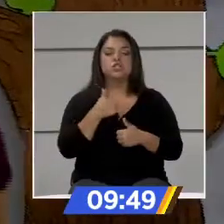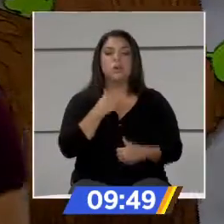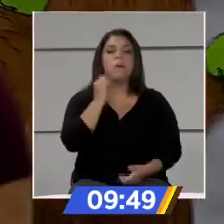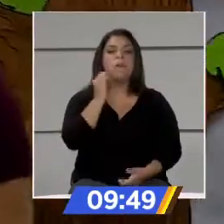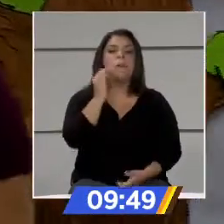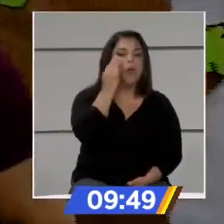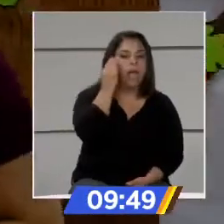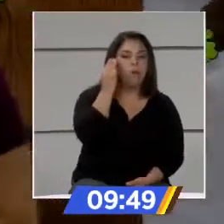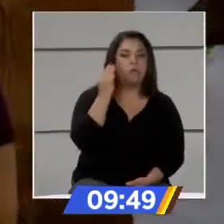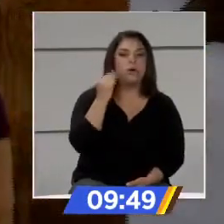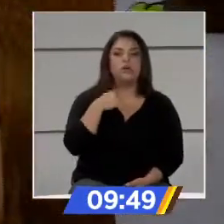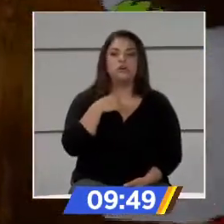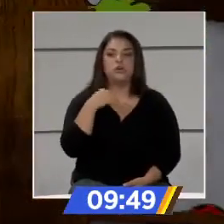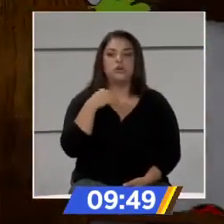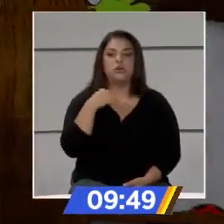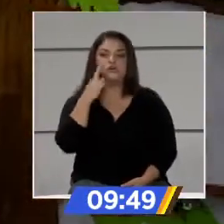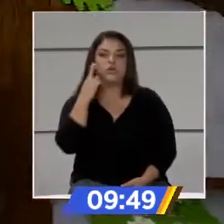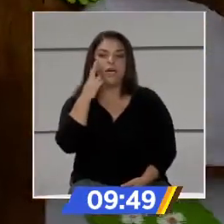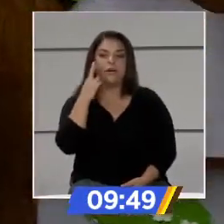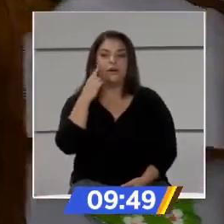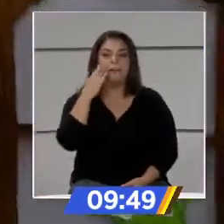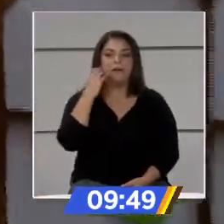rosado. Porque el morado aleja el amor.